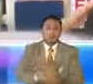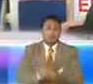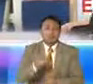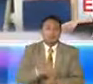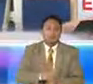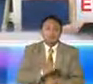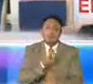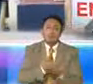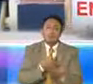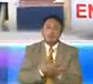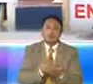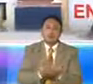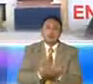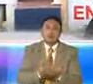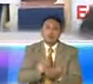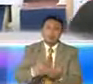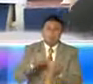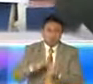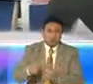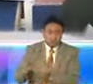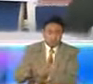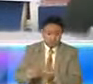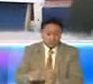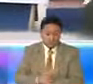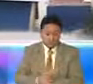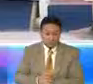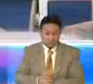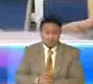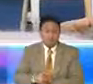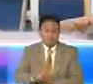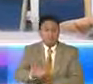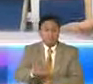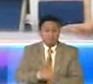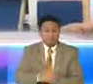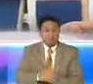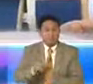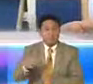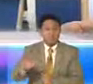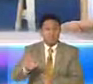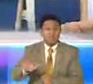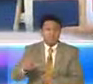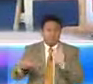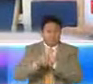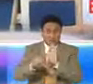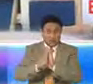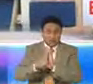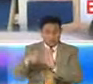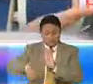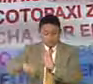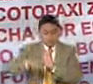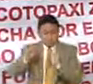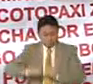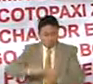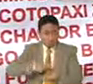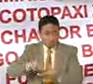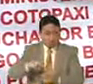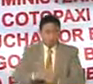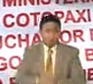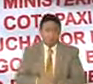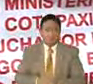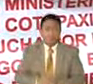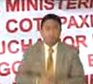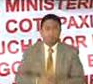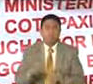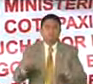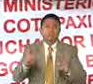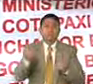alguna propuesta para nosotros poder hacerlo. No descuide que en la propia ley está determinado alguna manera de pago. Esperan que este dinero